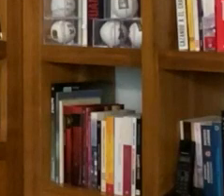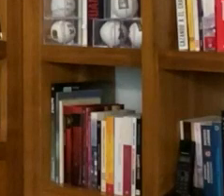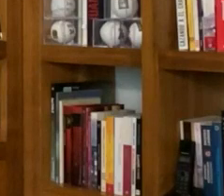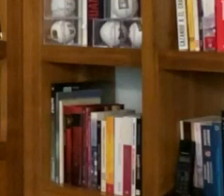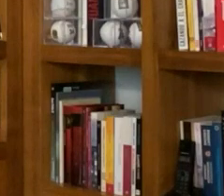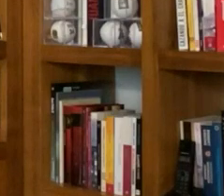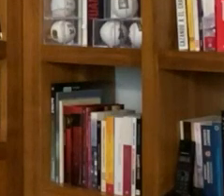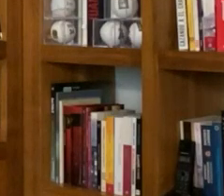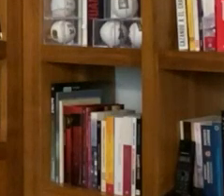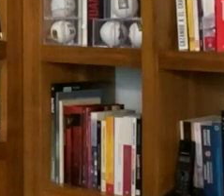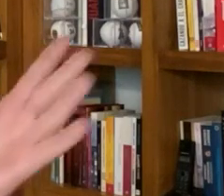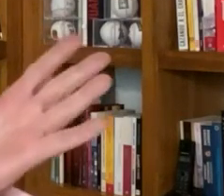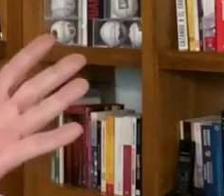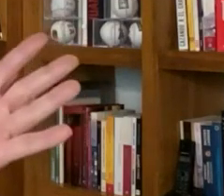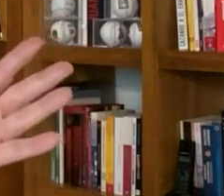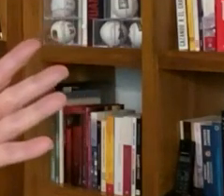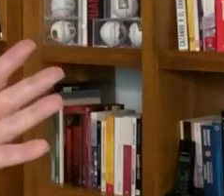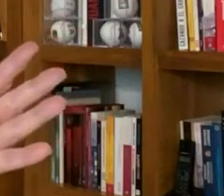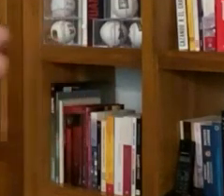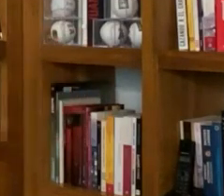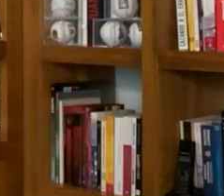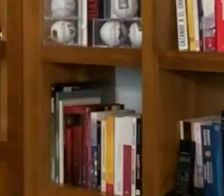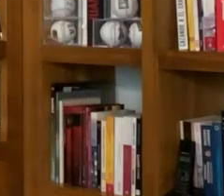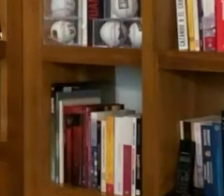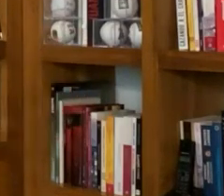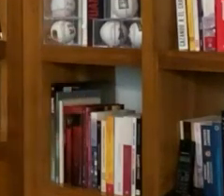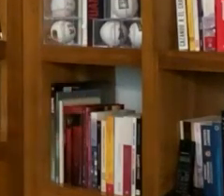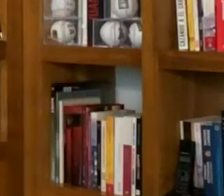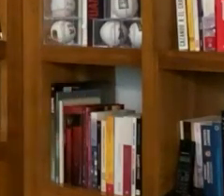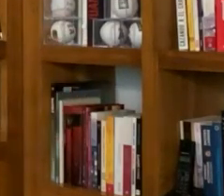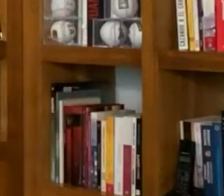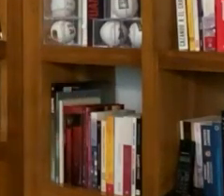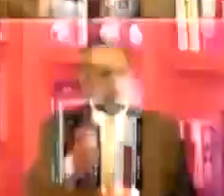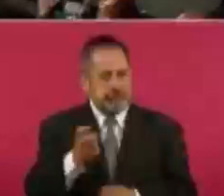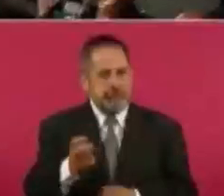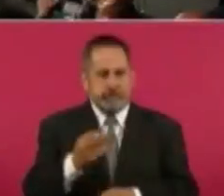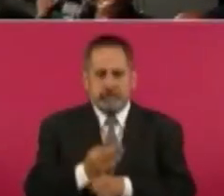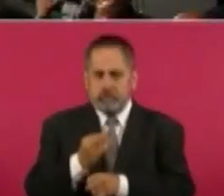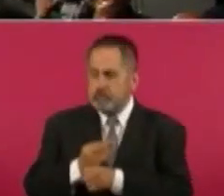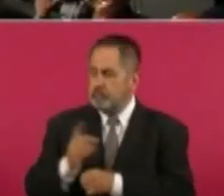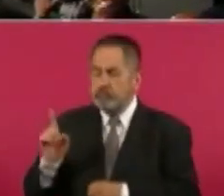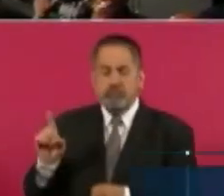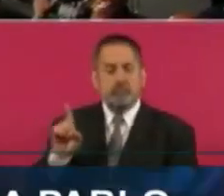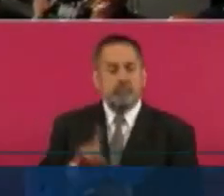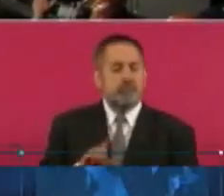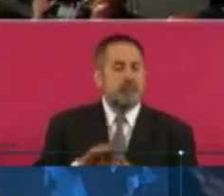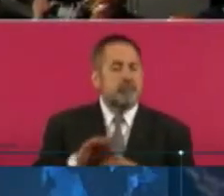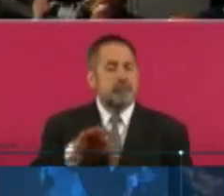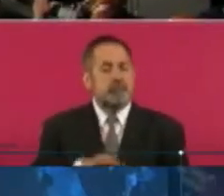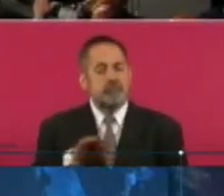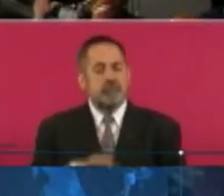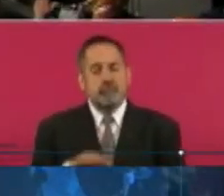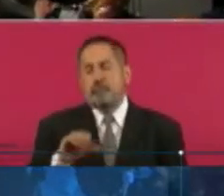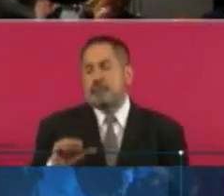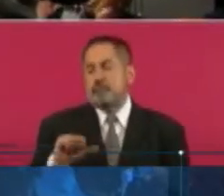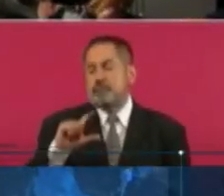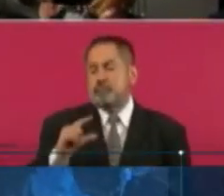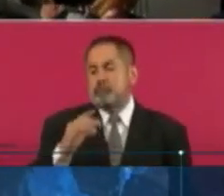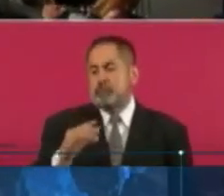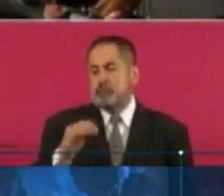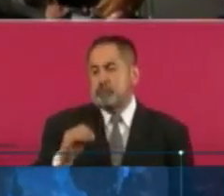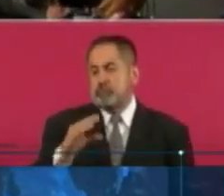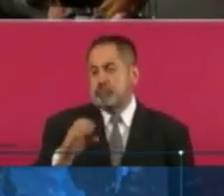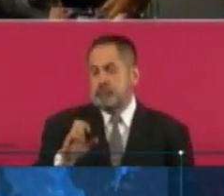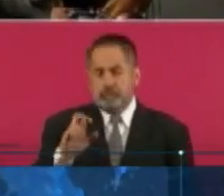medio de gobierno pero bueno ya nos abrieron hoy te escucha el gobierno federal dio inicio a la jornada nacional de